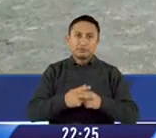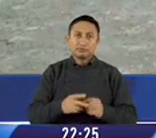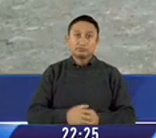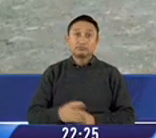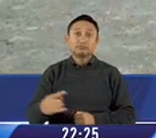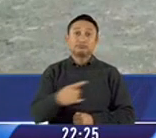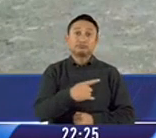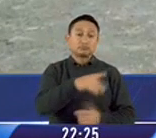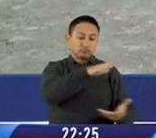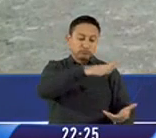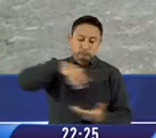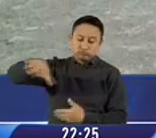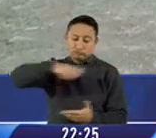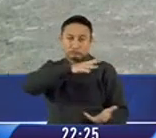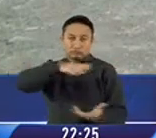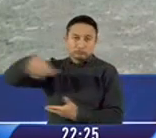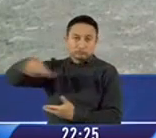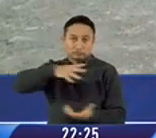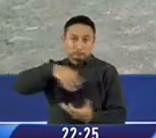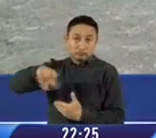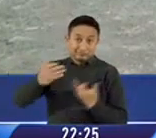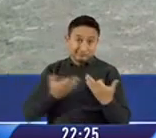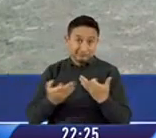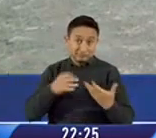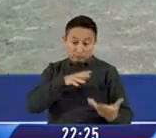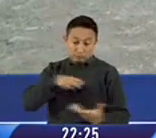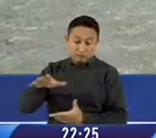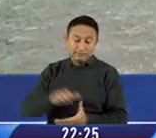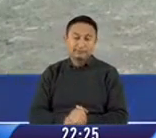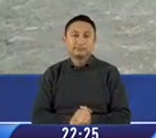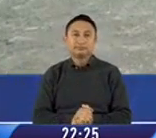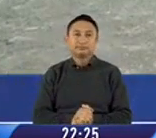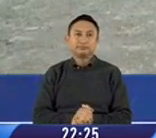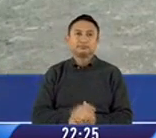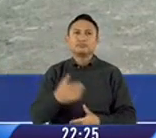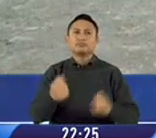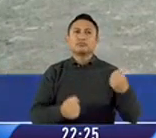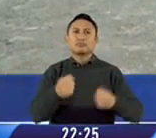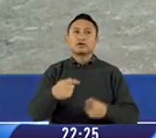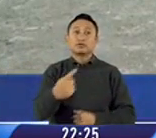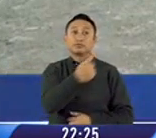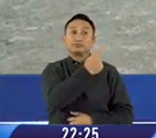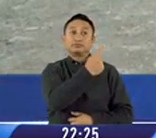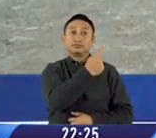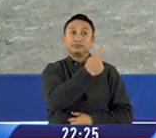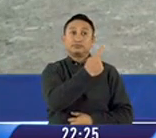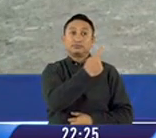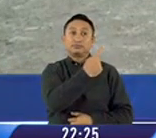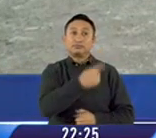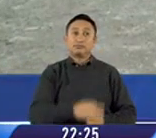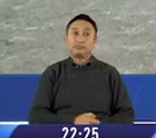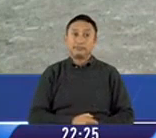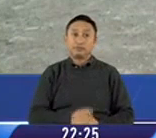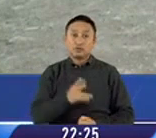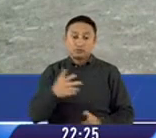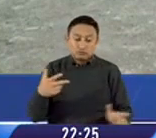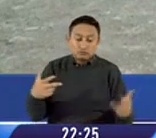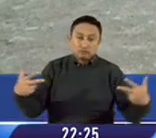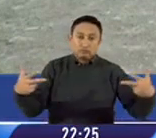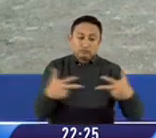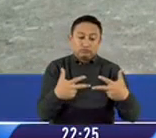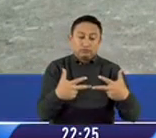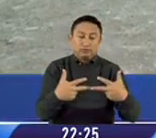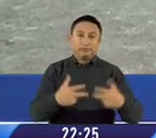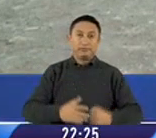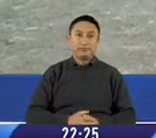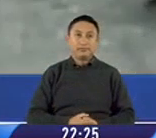producto del camión para entregarlo en la tienda. Un vehículo concha de vino aparece y se estaciona justo al frente del